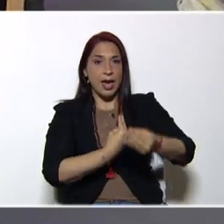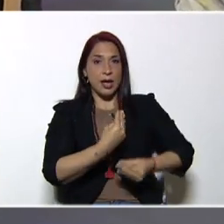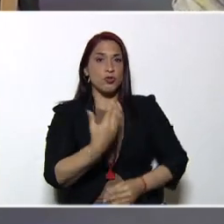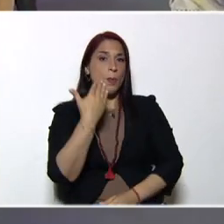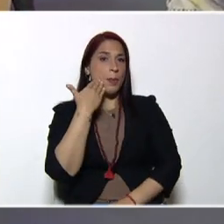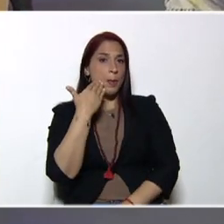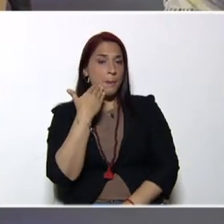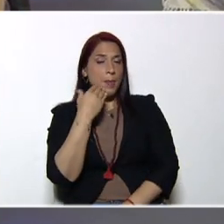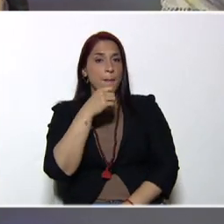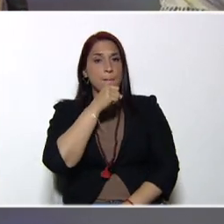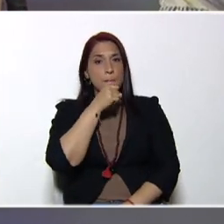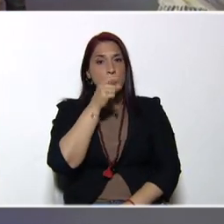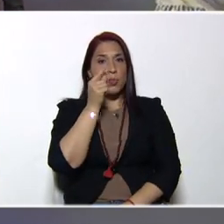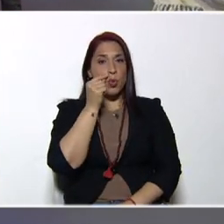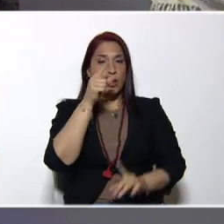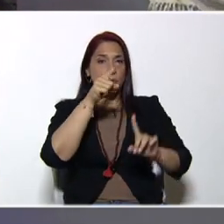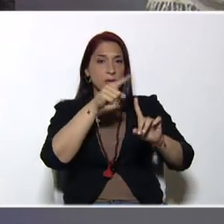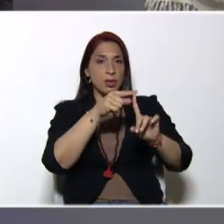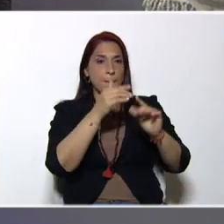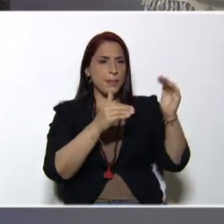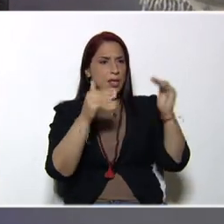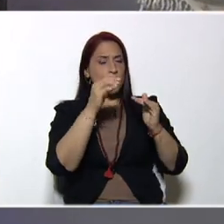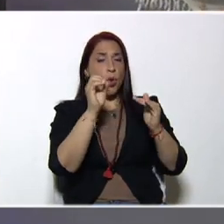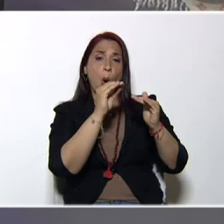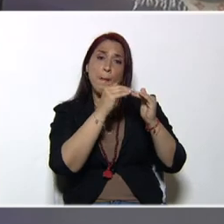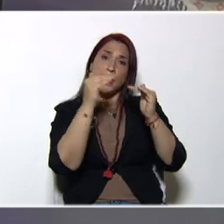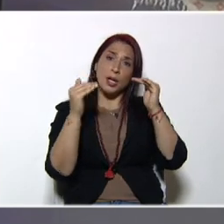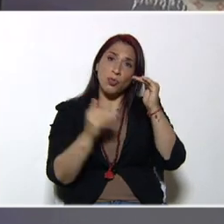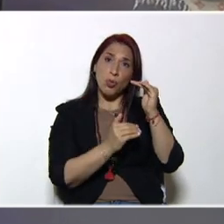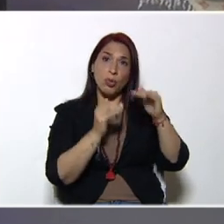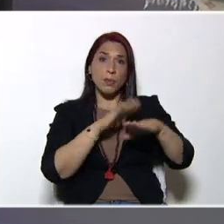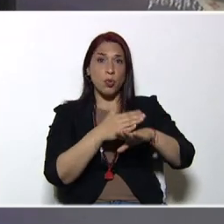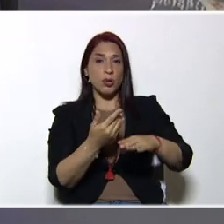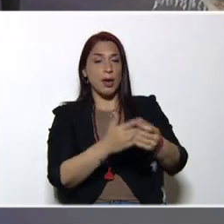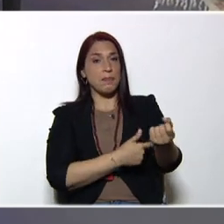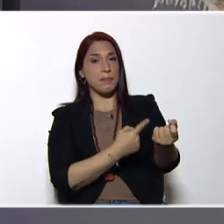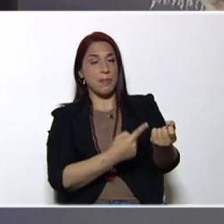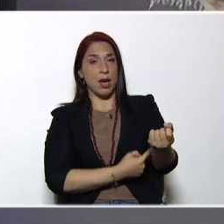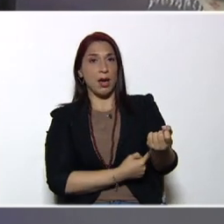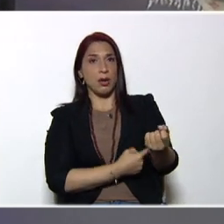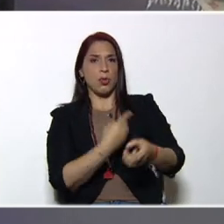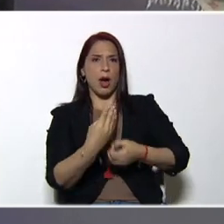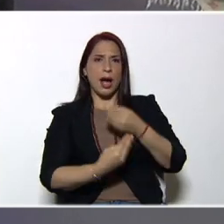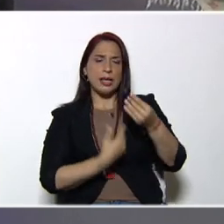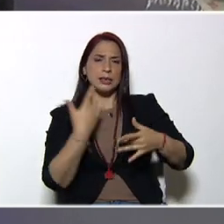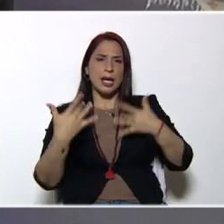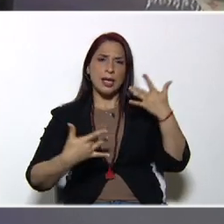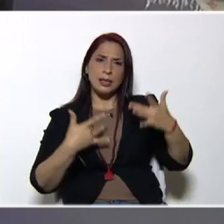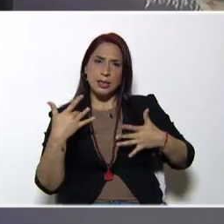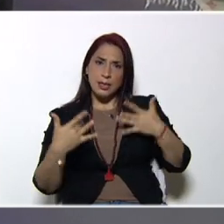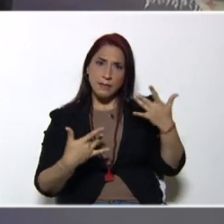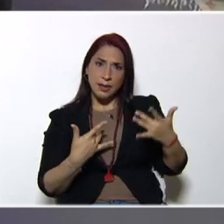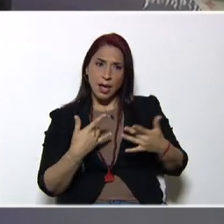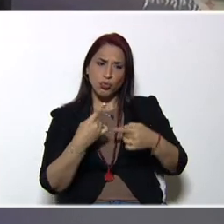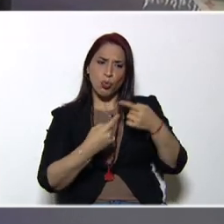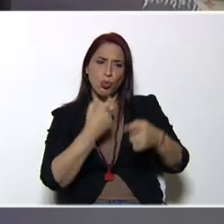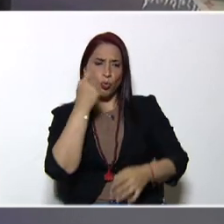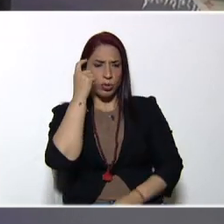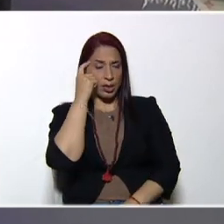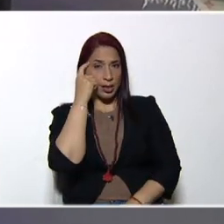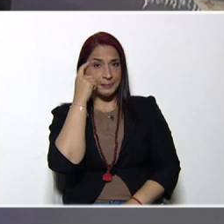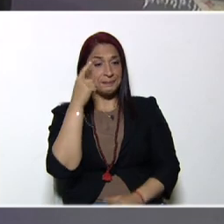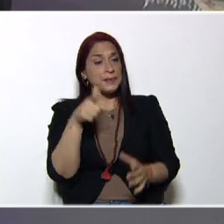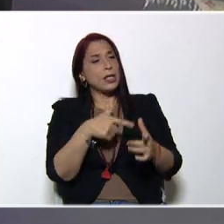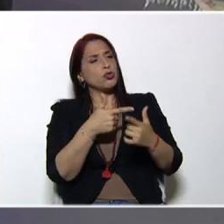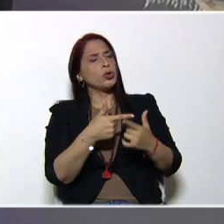sus abuelos, sus tías, sus hermanos mayores o hasta menores también, porque sus hermanos hacen alguna actividad didáctica. Entonces, resulta que